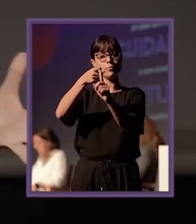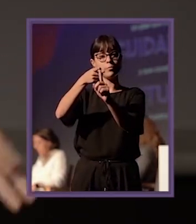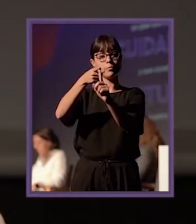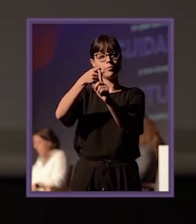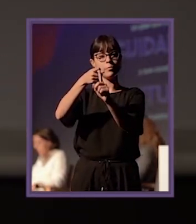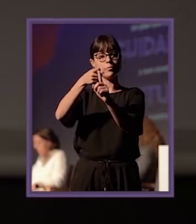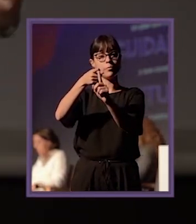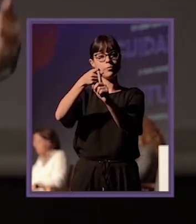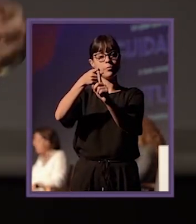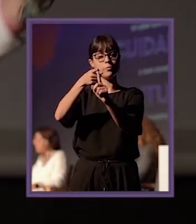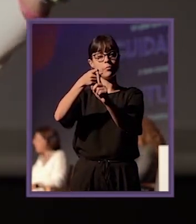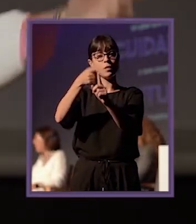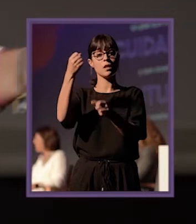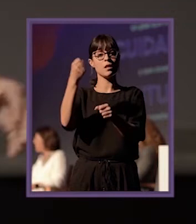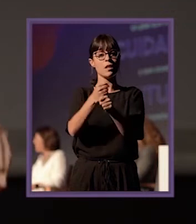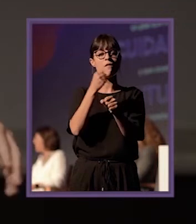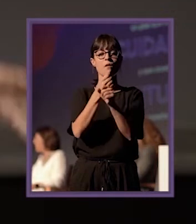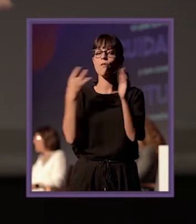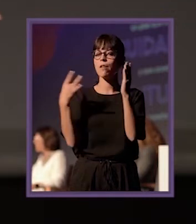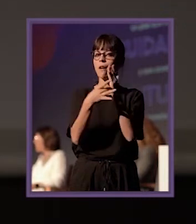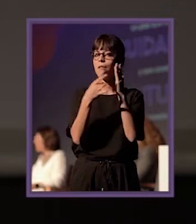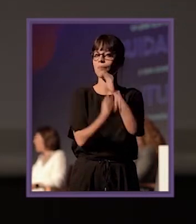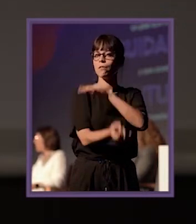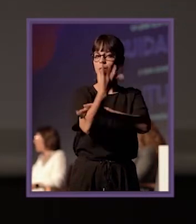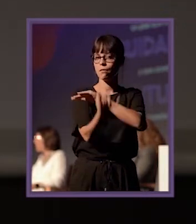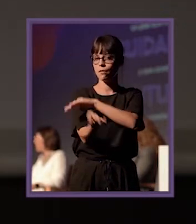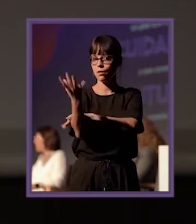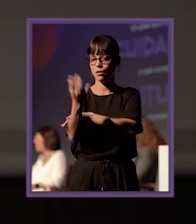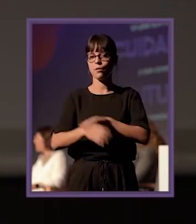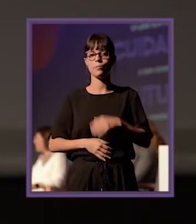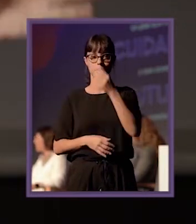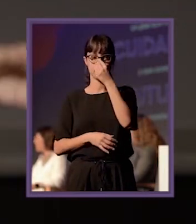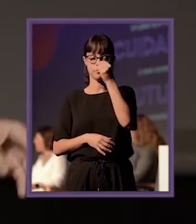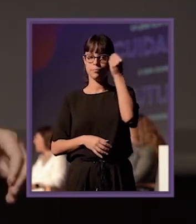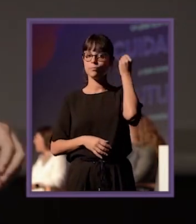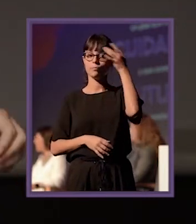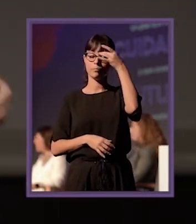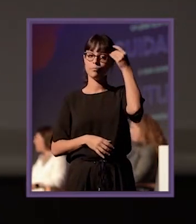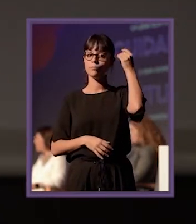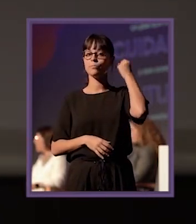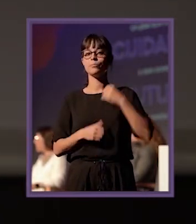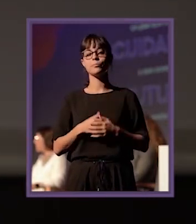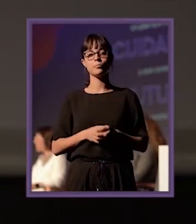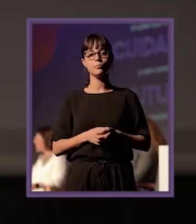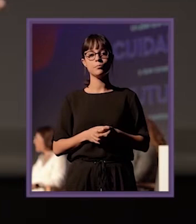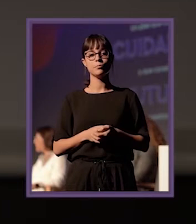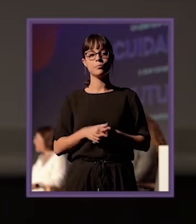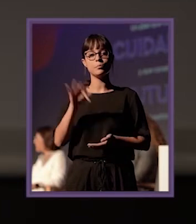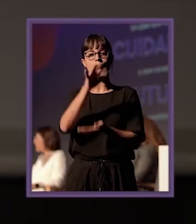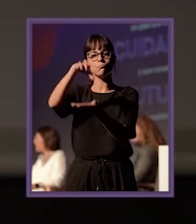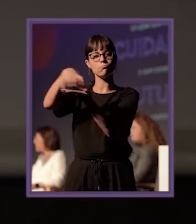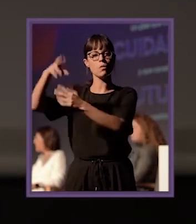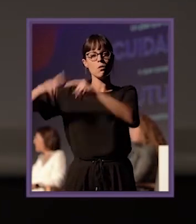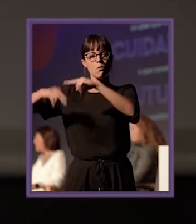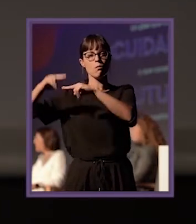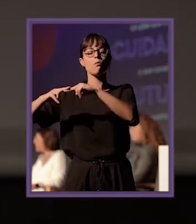la generación de empleo de calidad y al generar esas infraestructuras y esas acciones que nos